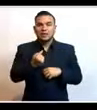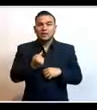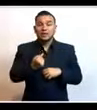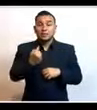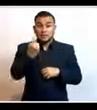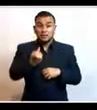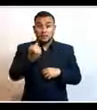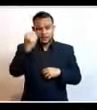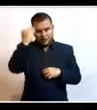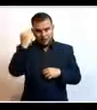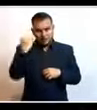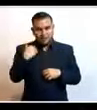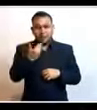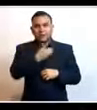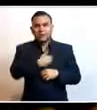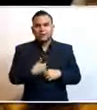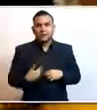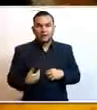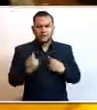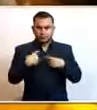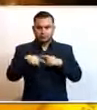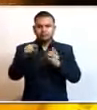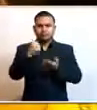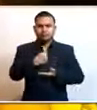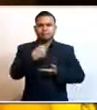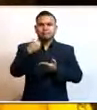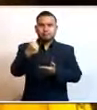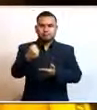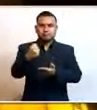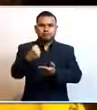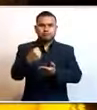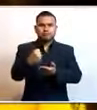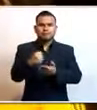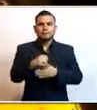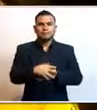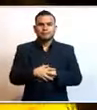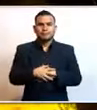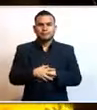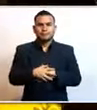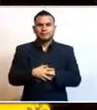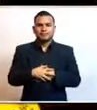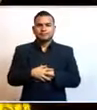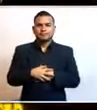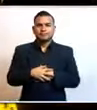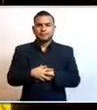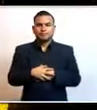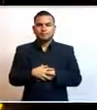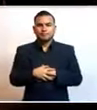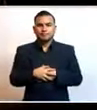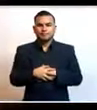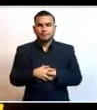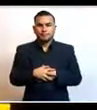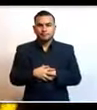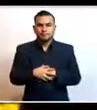vivienda en breve, mientras el señor presidente sigue repartiendo esas bolsas solidarias.